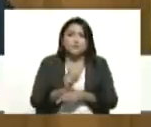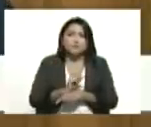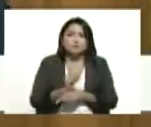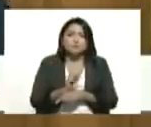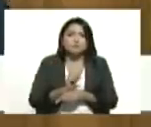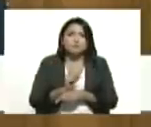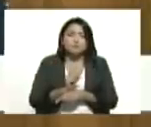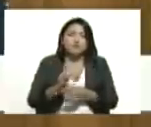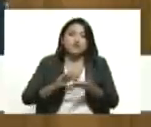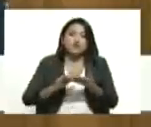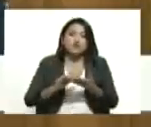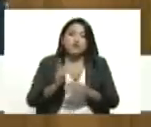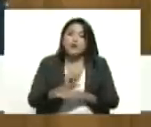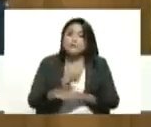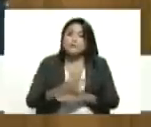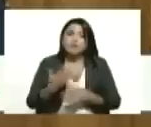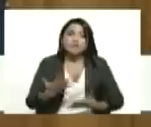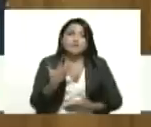5 días está resuelto,